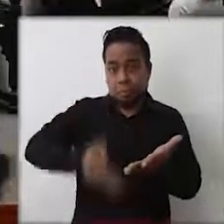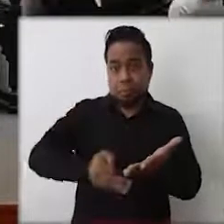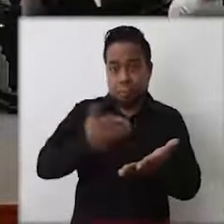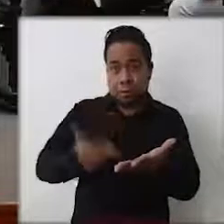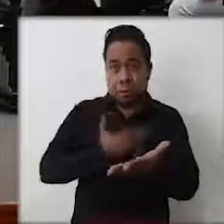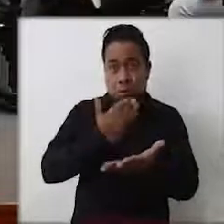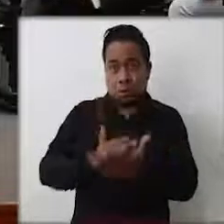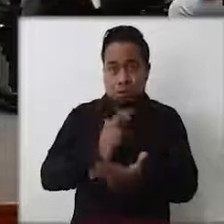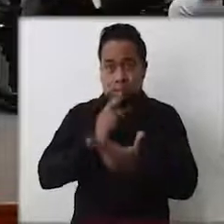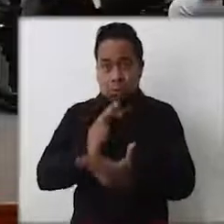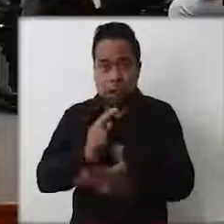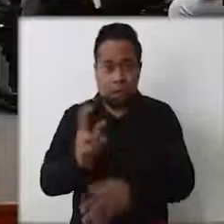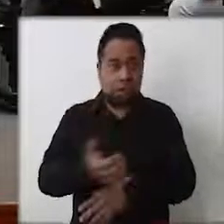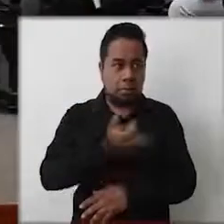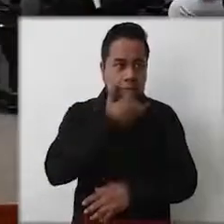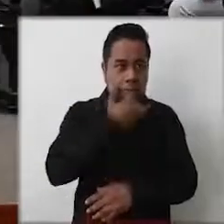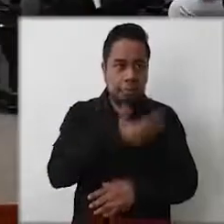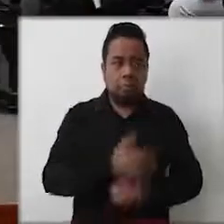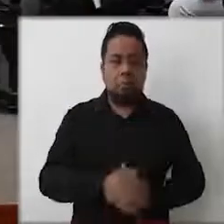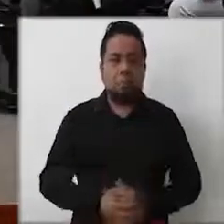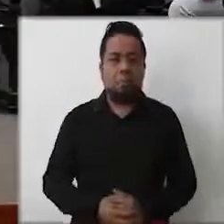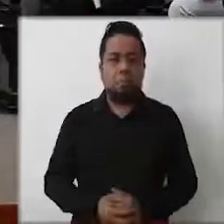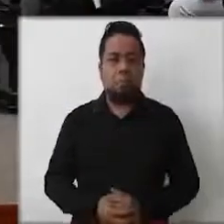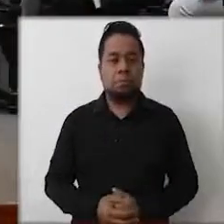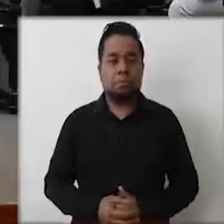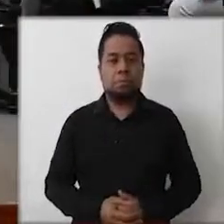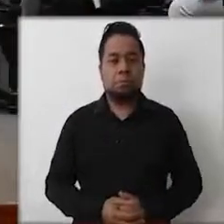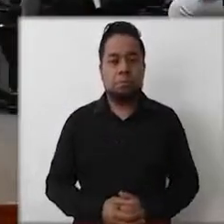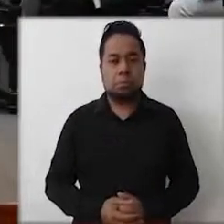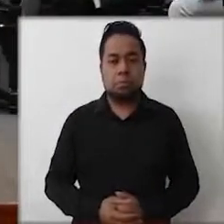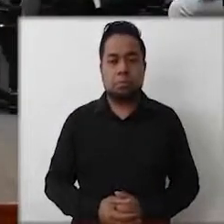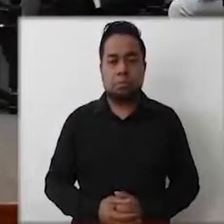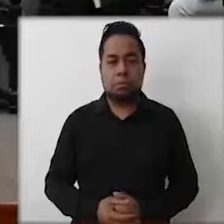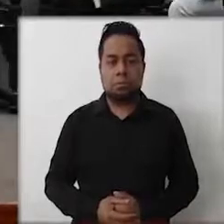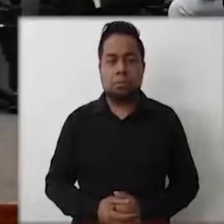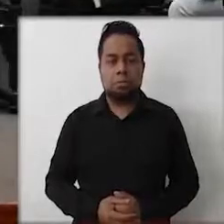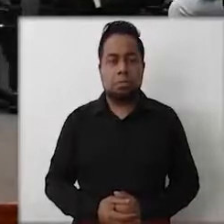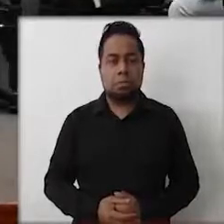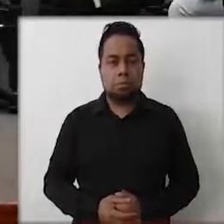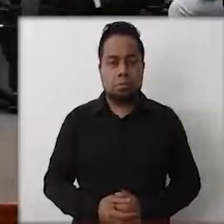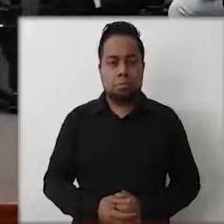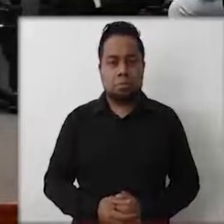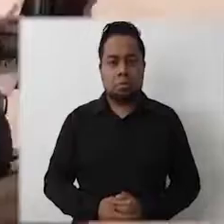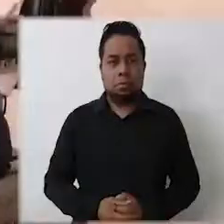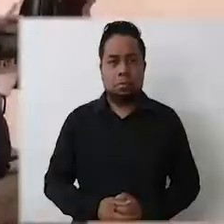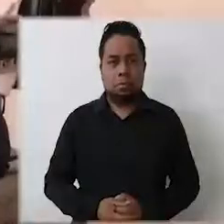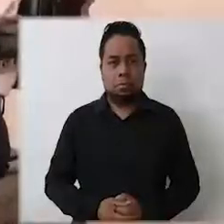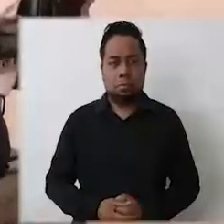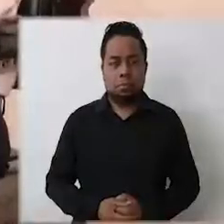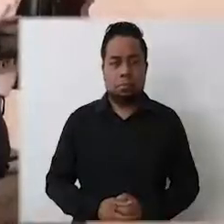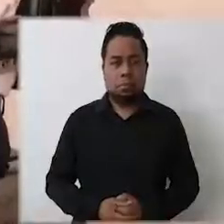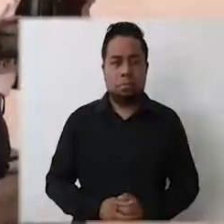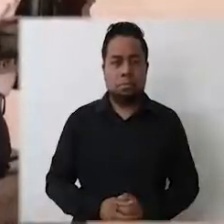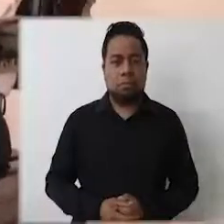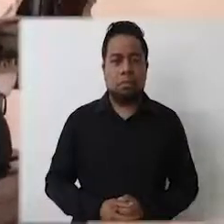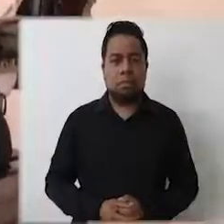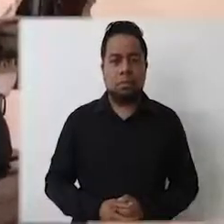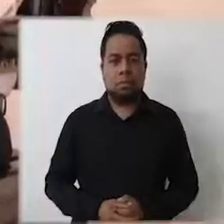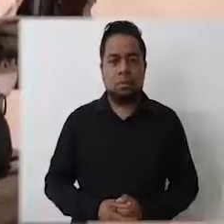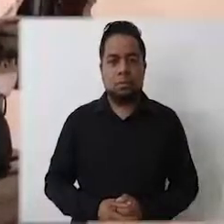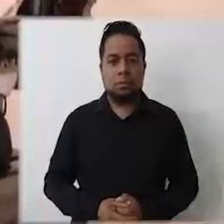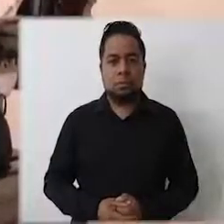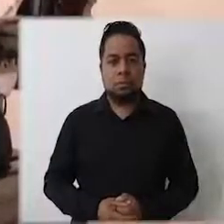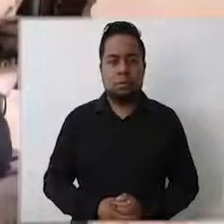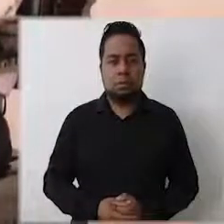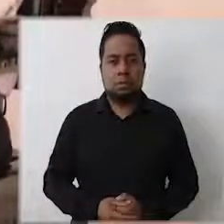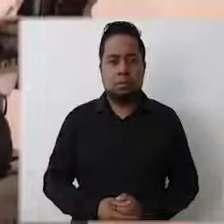Señor presidente, compañeros regidores. Únicamente vuelvo a reincidir